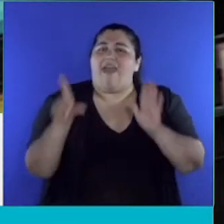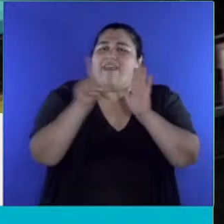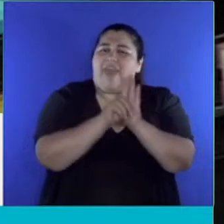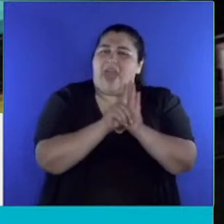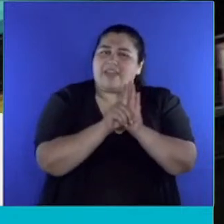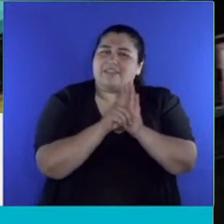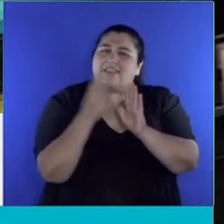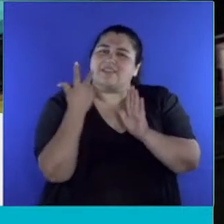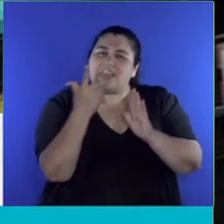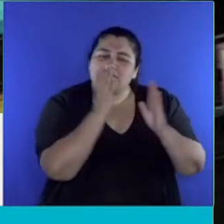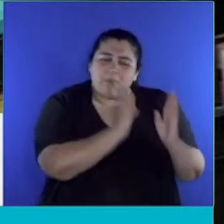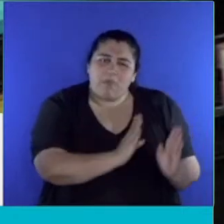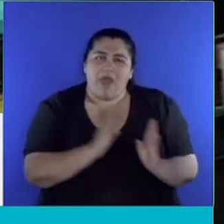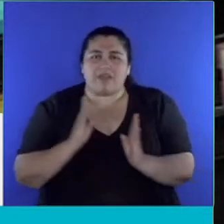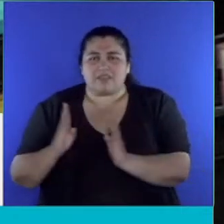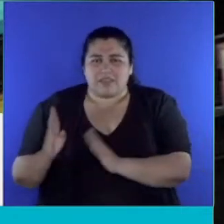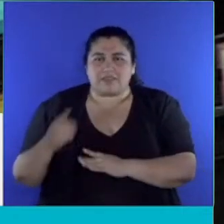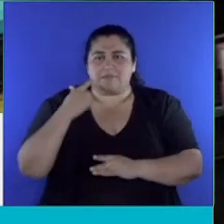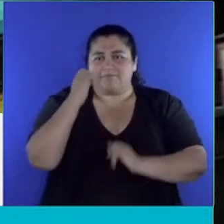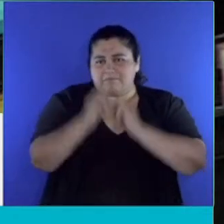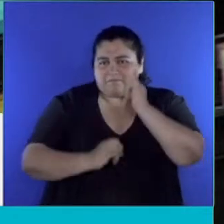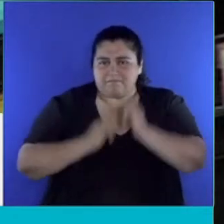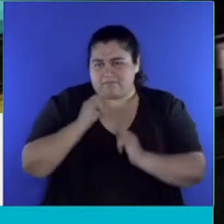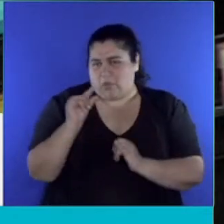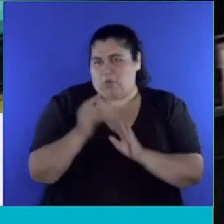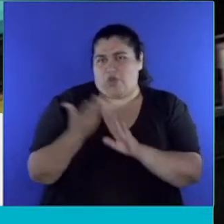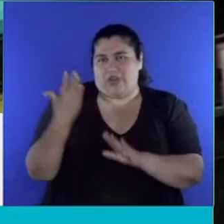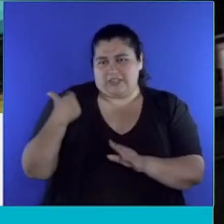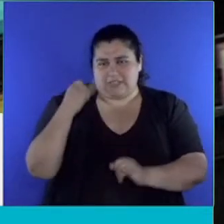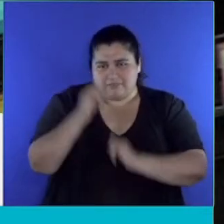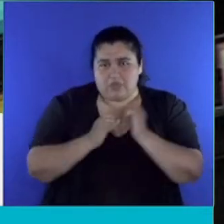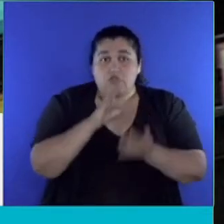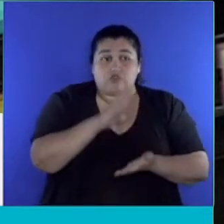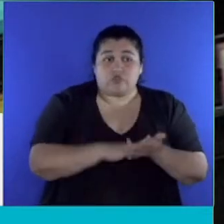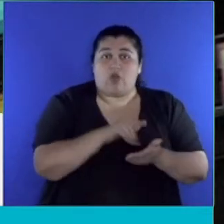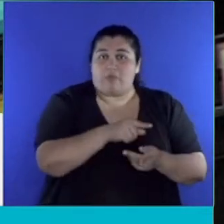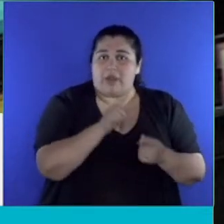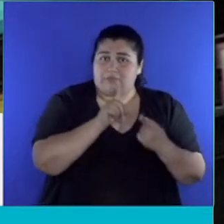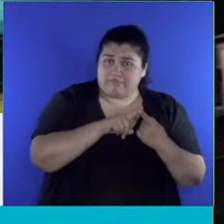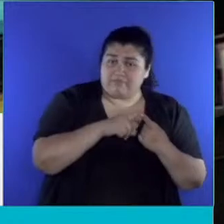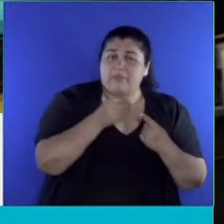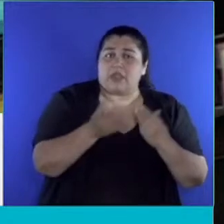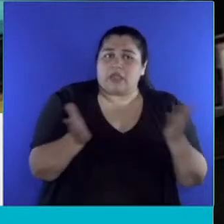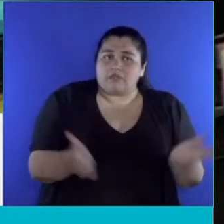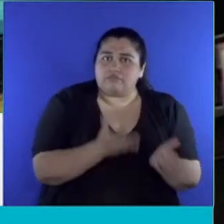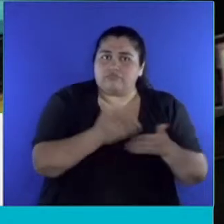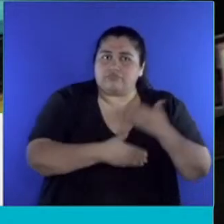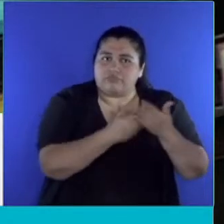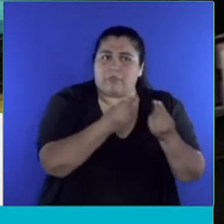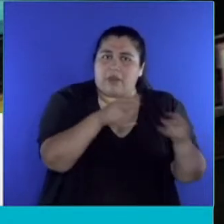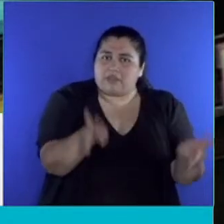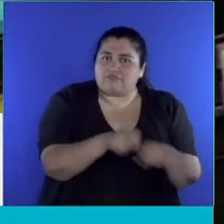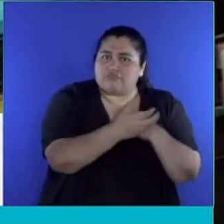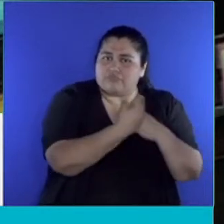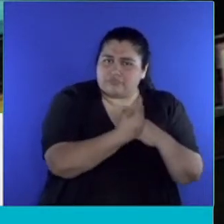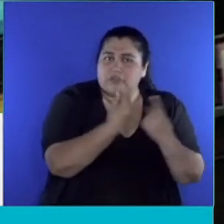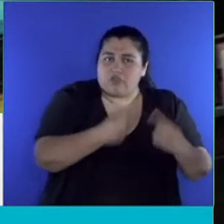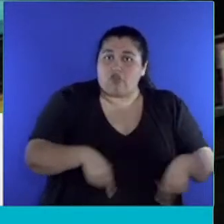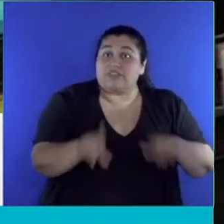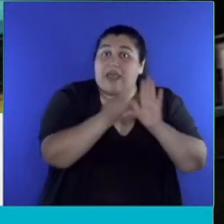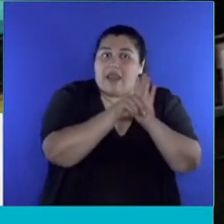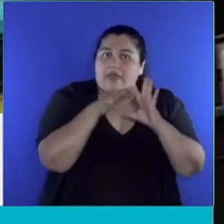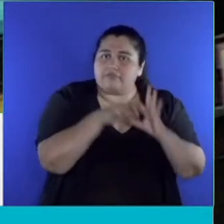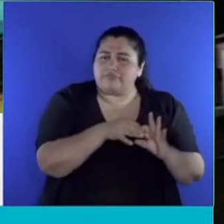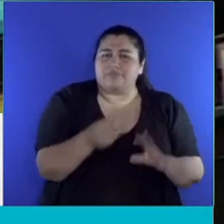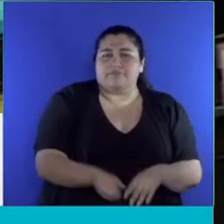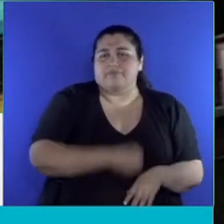son fundamentales. Por un lado, lo que tiene que ver con lo que hablamos recién, el desarrollo económico, ¿no? Estimular este tipo de industria con una ley de estas